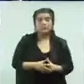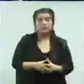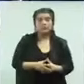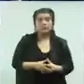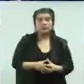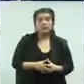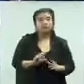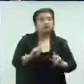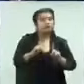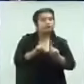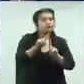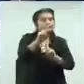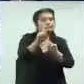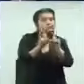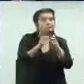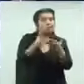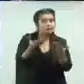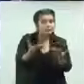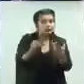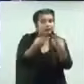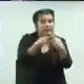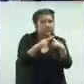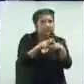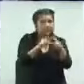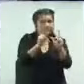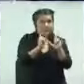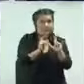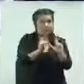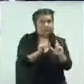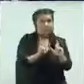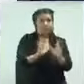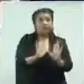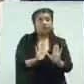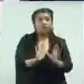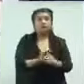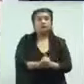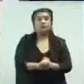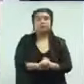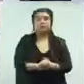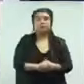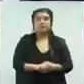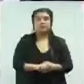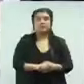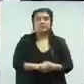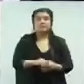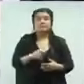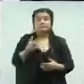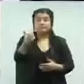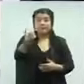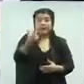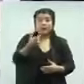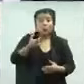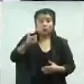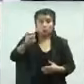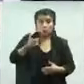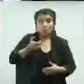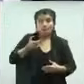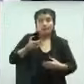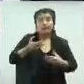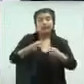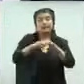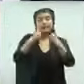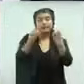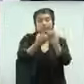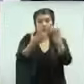van a dar mantenimiento a ese ejecutivo? Es muy malo manteniendo maquinaria. La adquisición de las máquinas